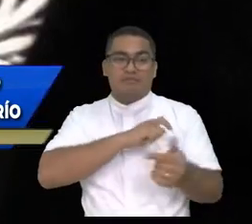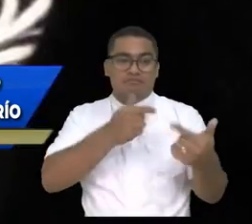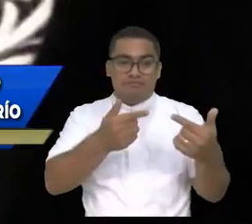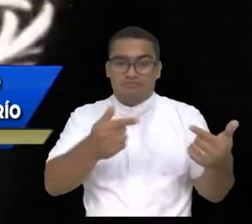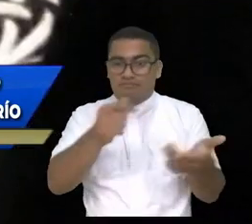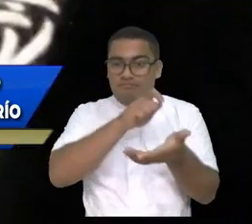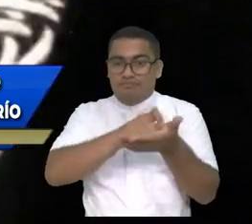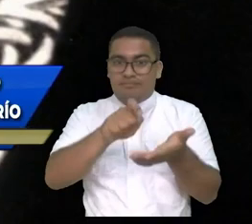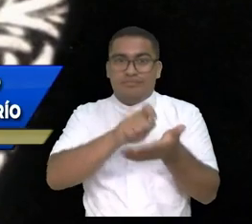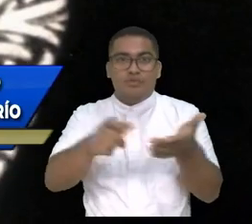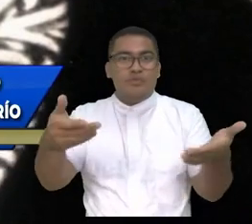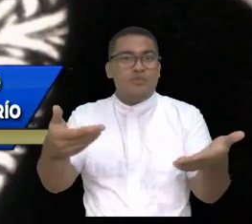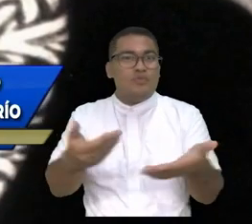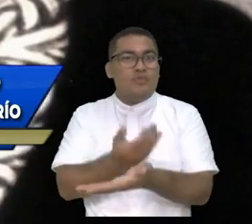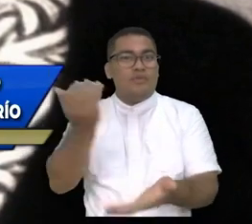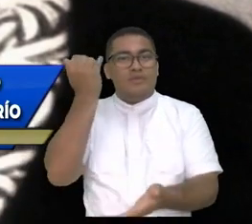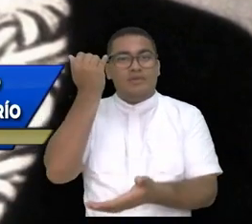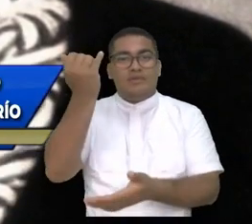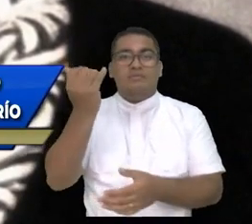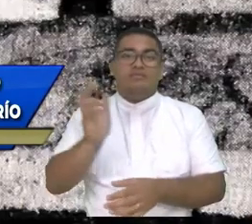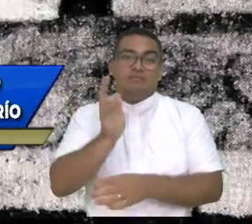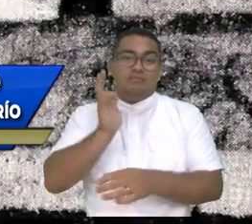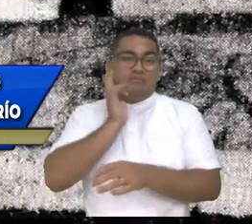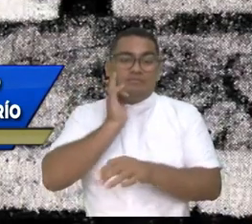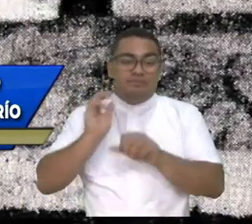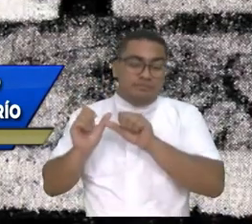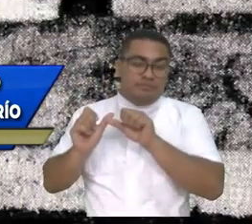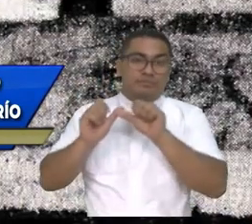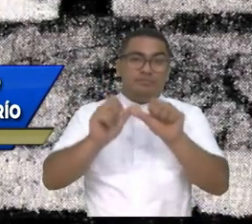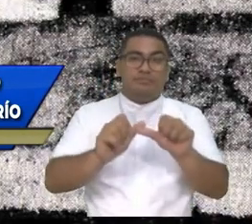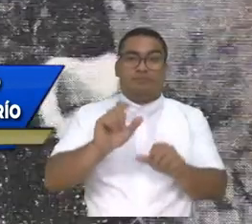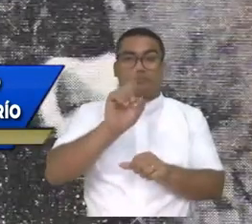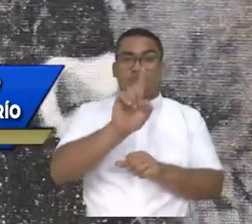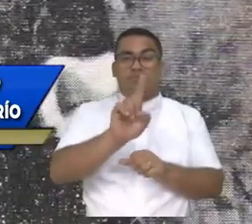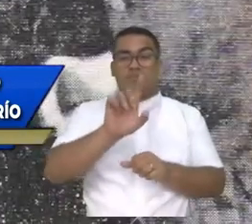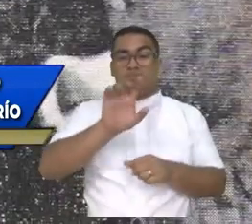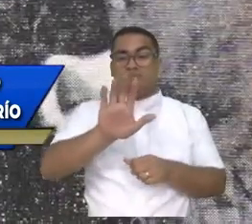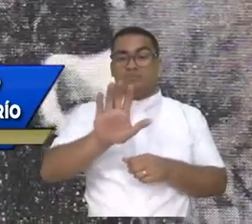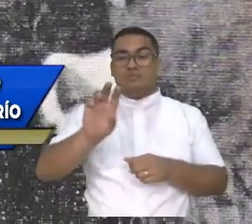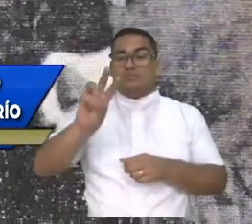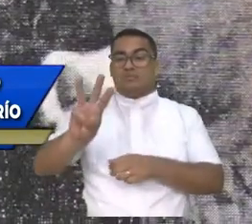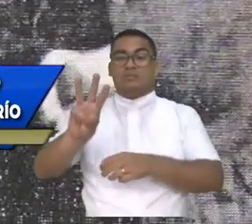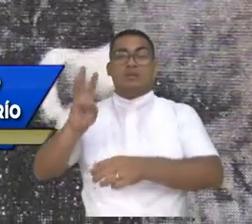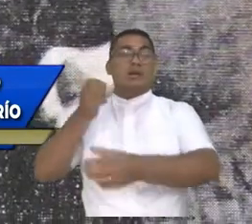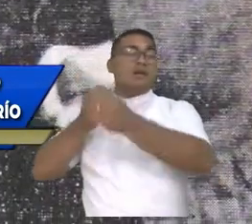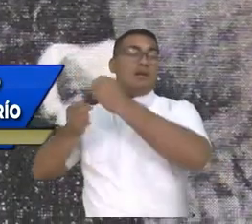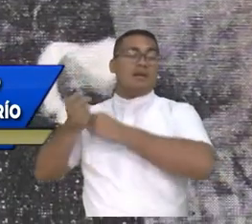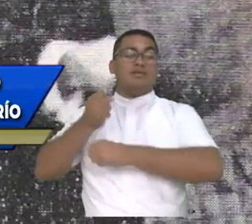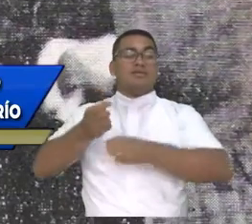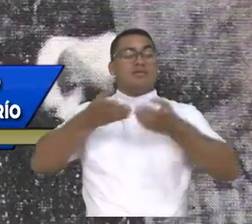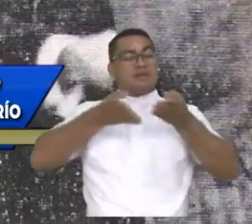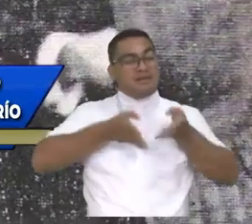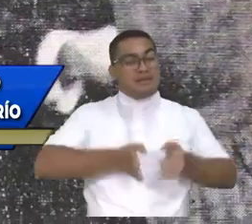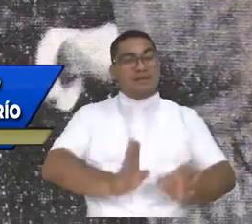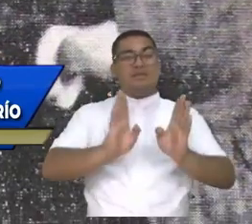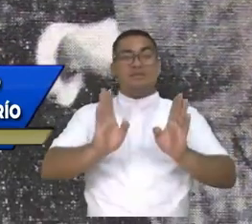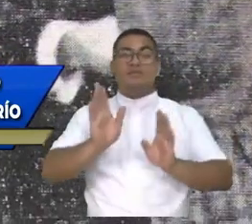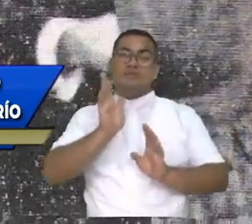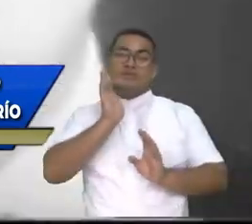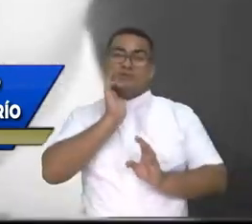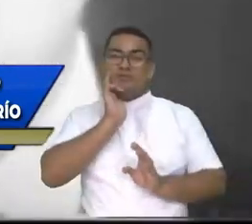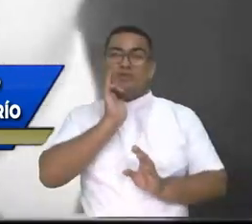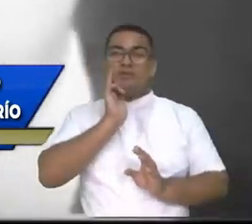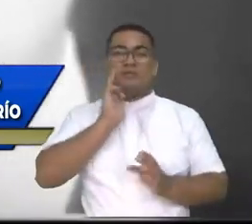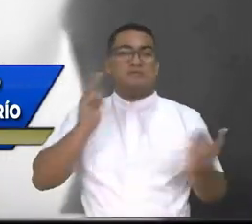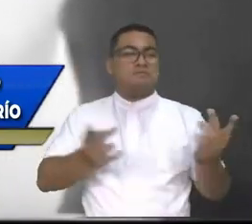Así es que sigue siéndolo. Son 153 años de su nacimiento, y Rubén Darío